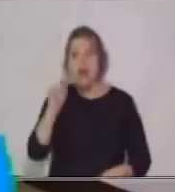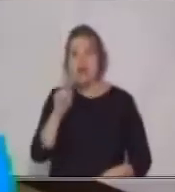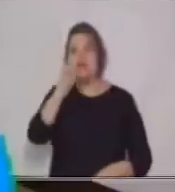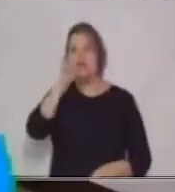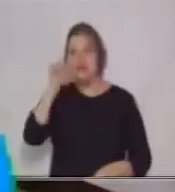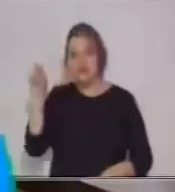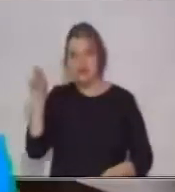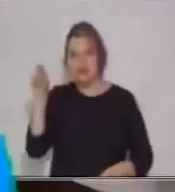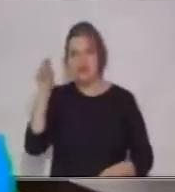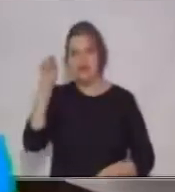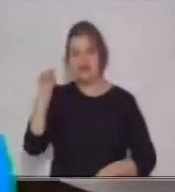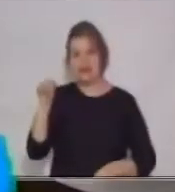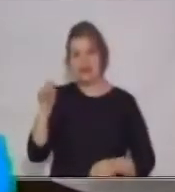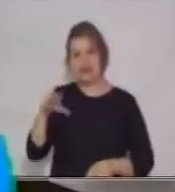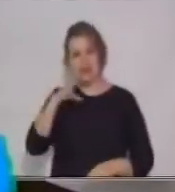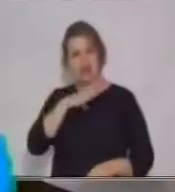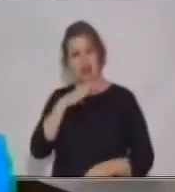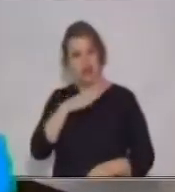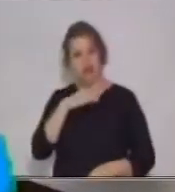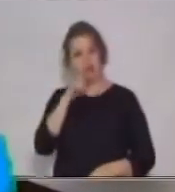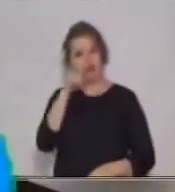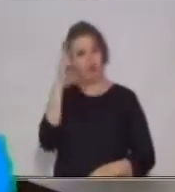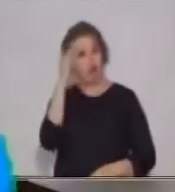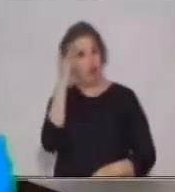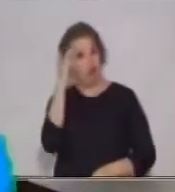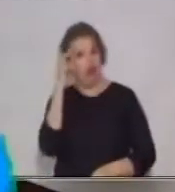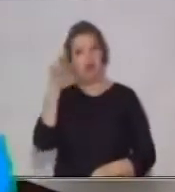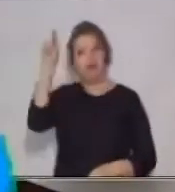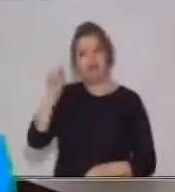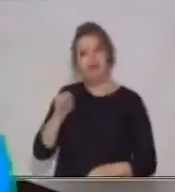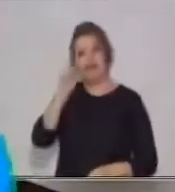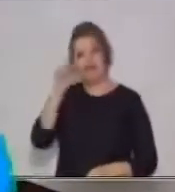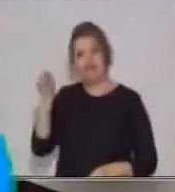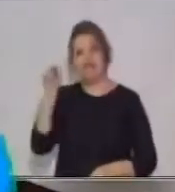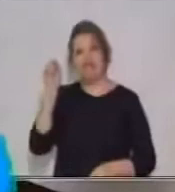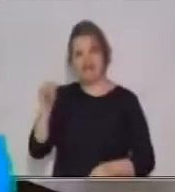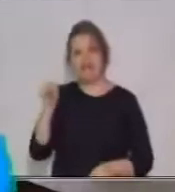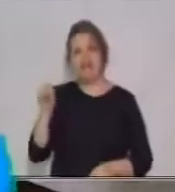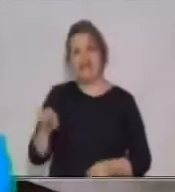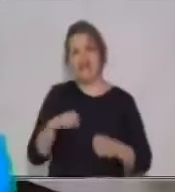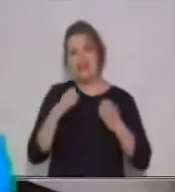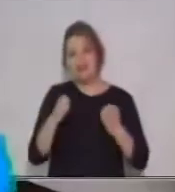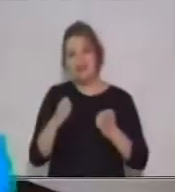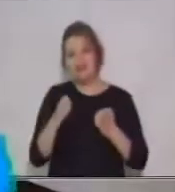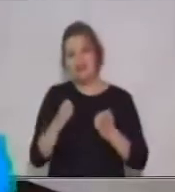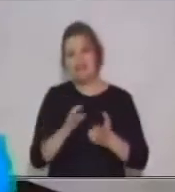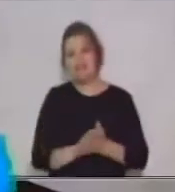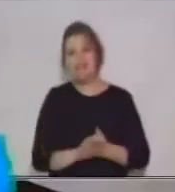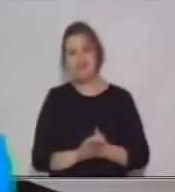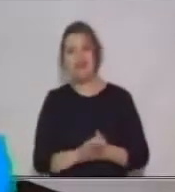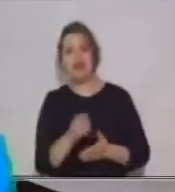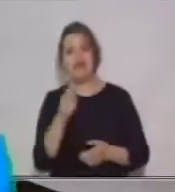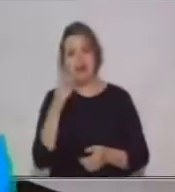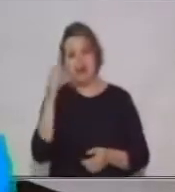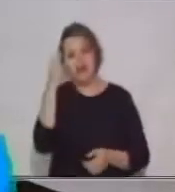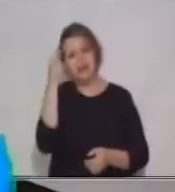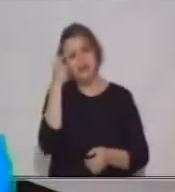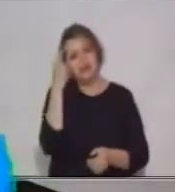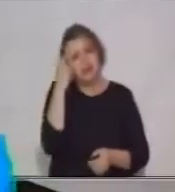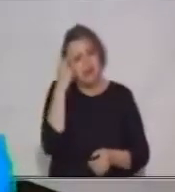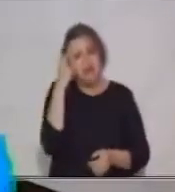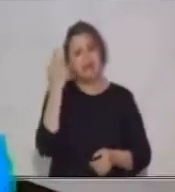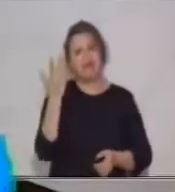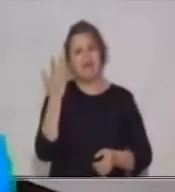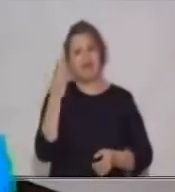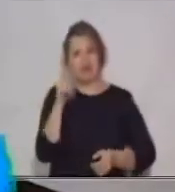cartesiano. Tenemos un plano cartesiano ahí. Y para que tengamos referencia nos